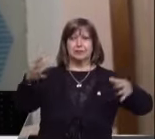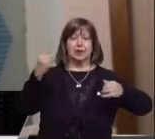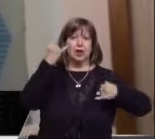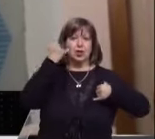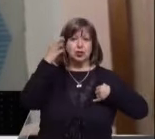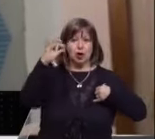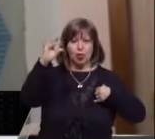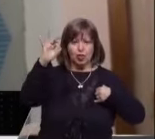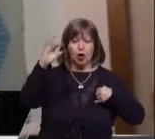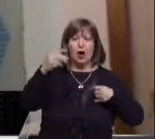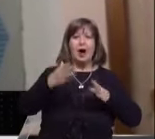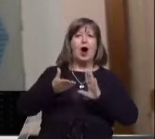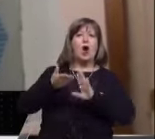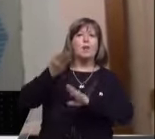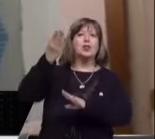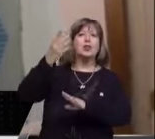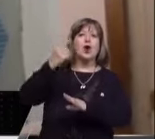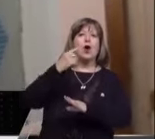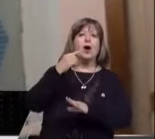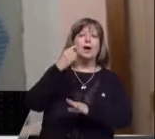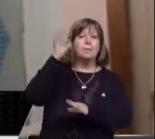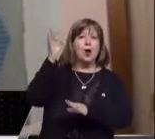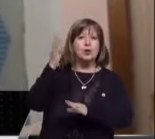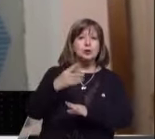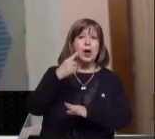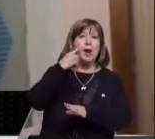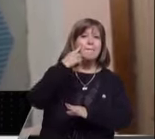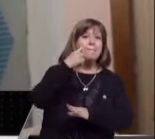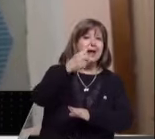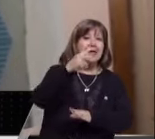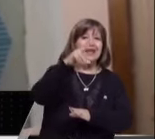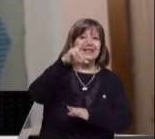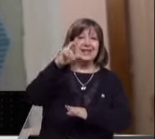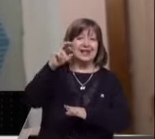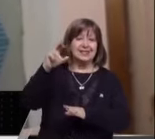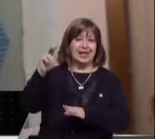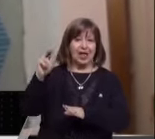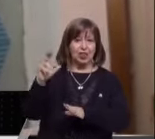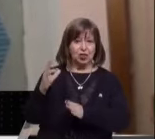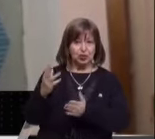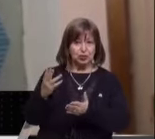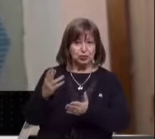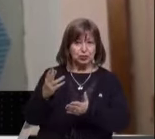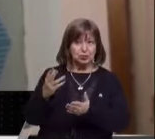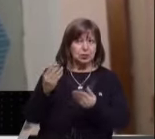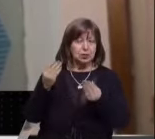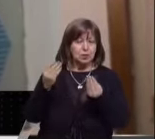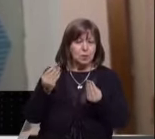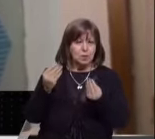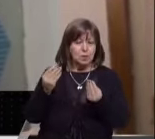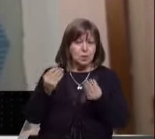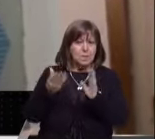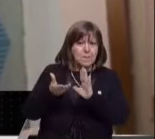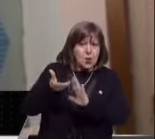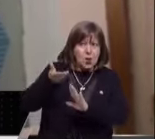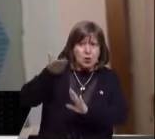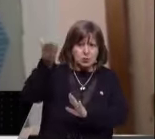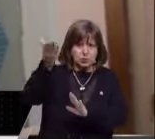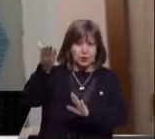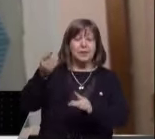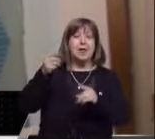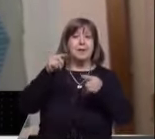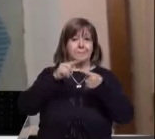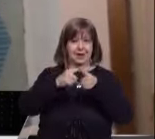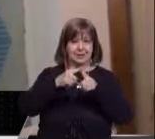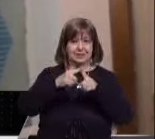año aumentó 1.300%. Esto significa que se ha consumido prácticamente total del módulo de la práctica médica. Si a